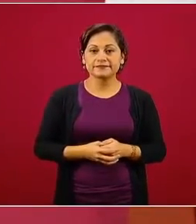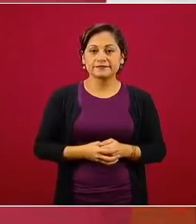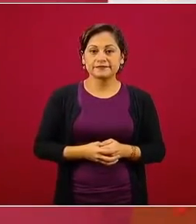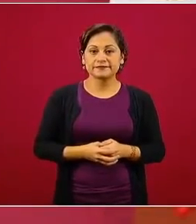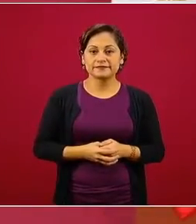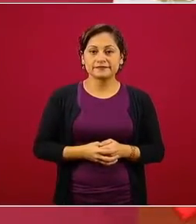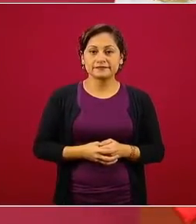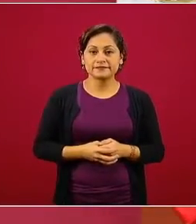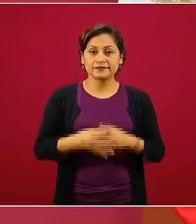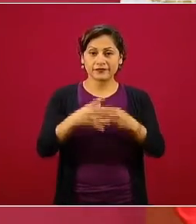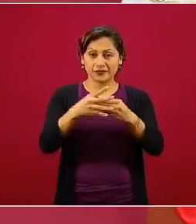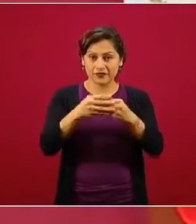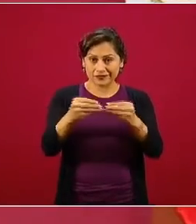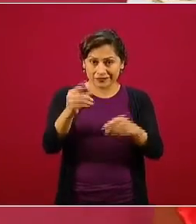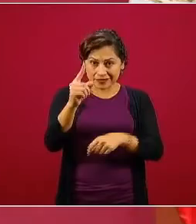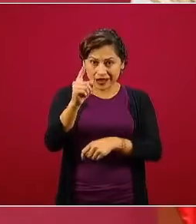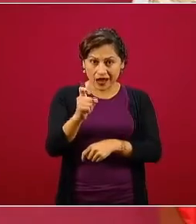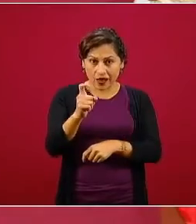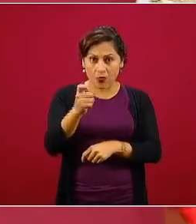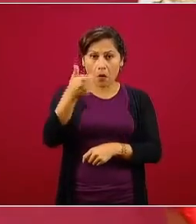barato